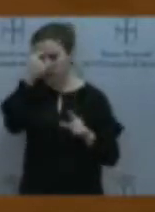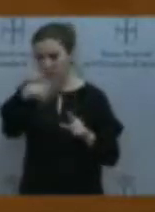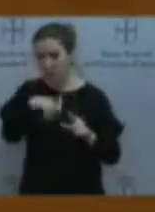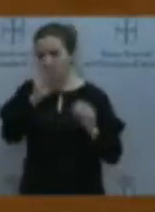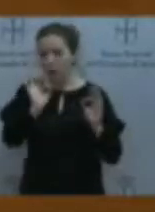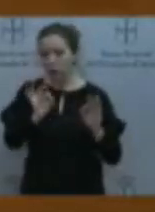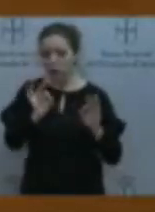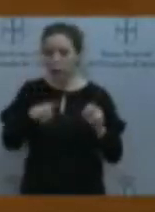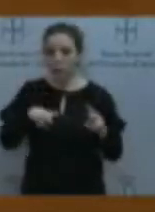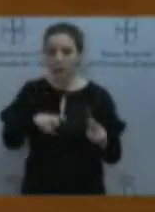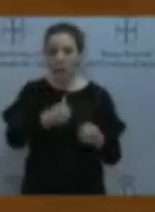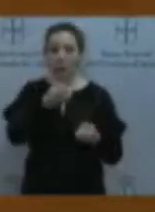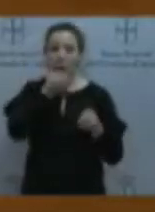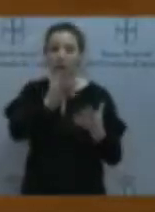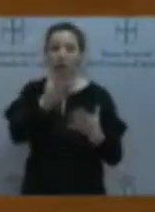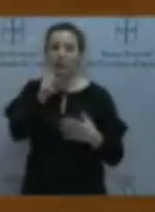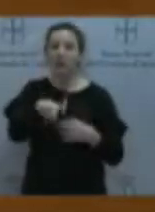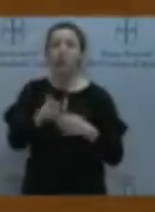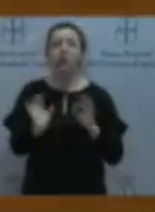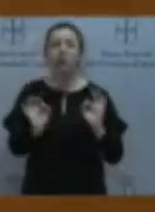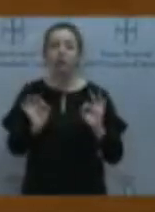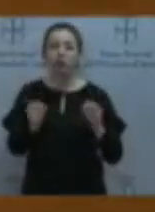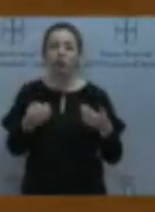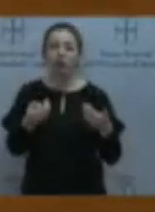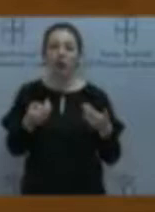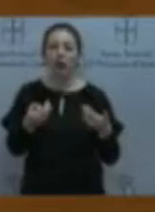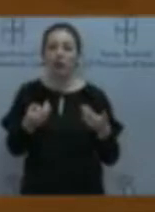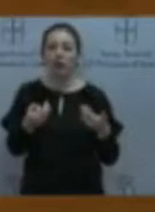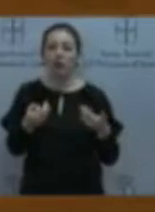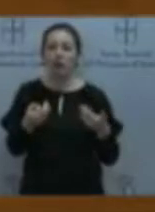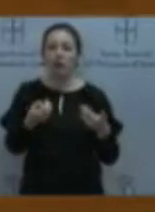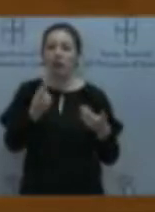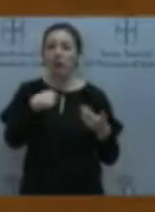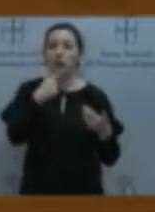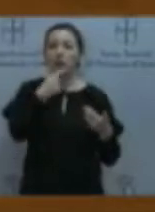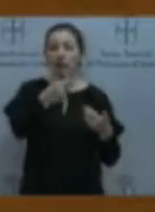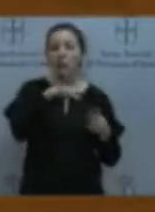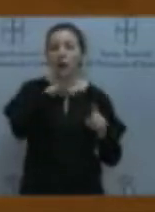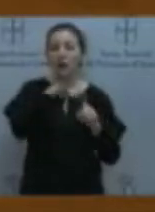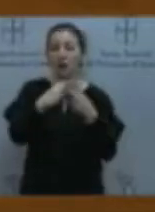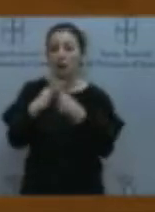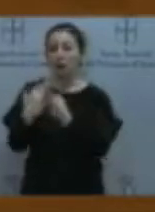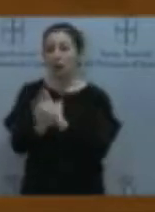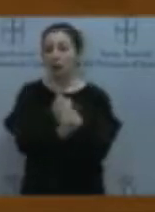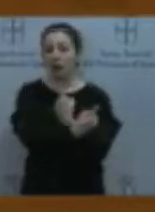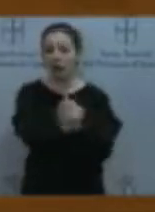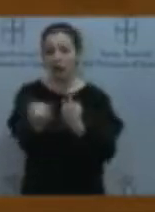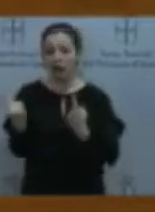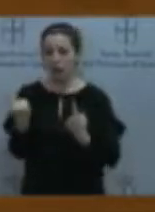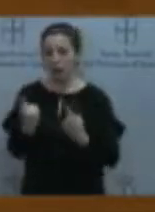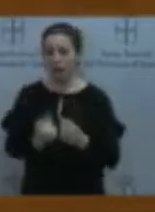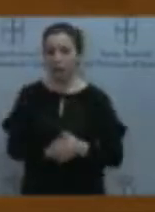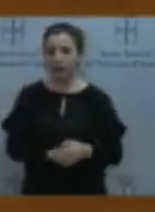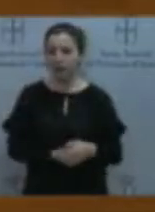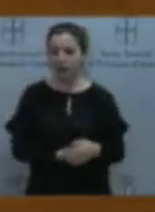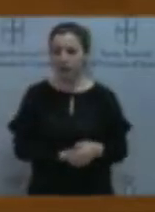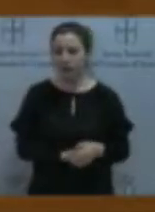iban abriéndose vías de agua, íbamos señalando cada caso para que no se esqueciera. ya también haciendo propuestas. En noviembre